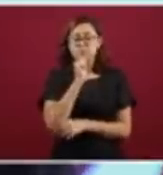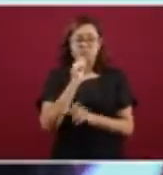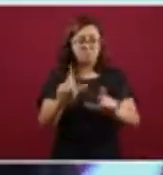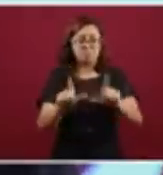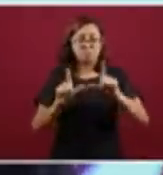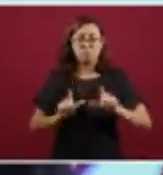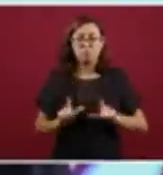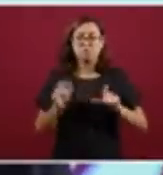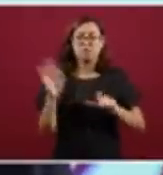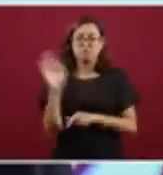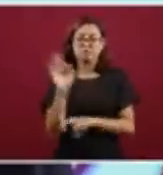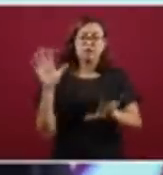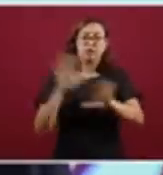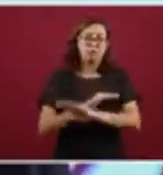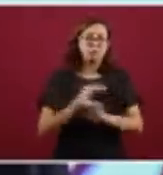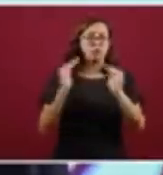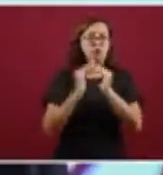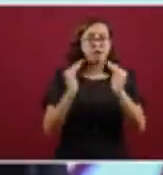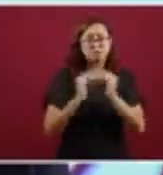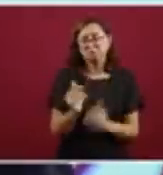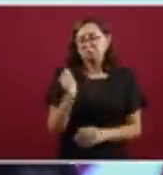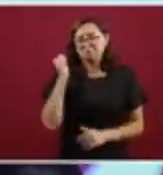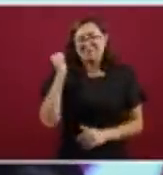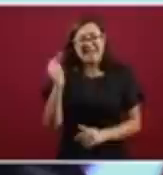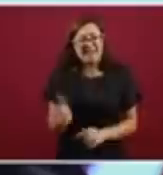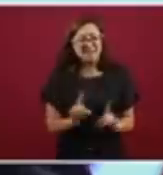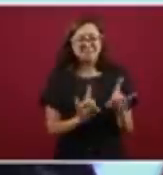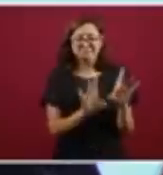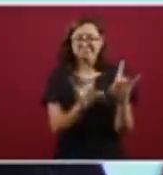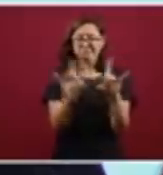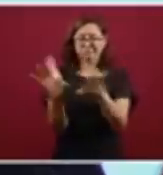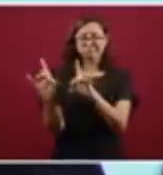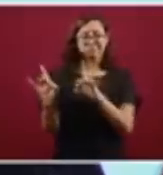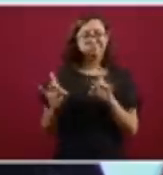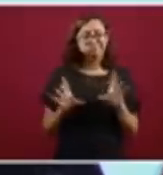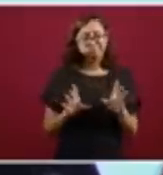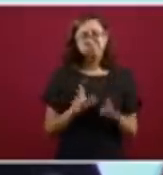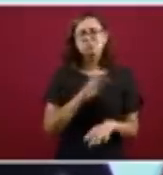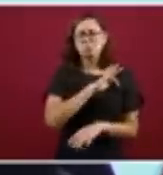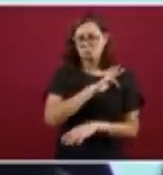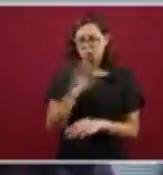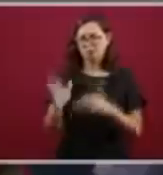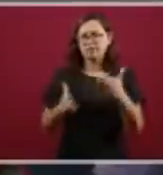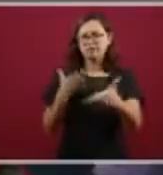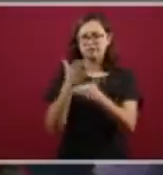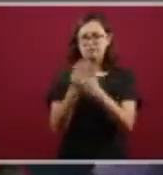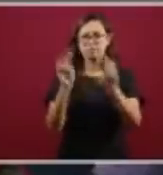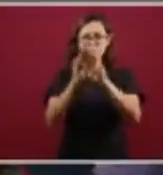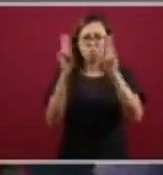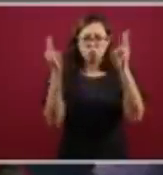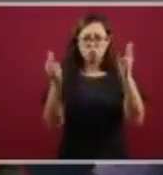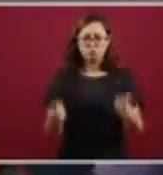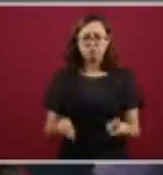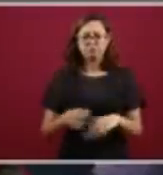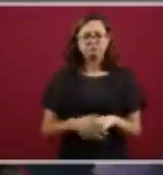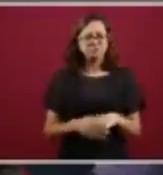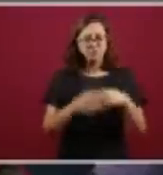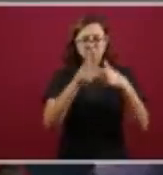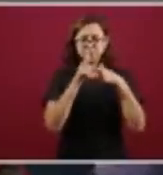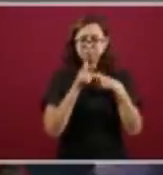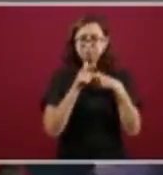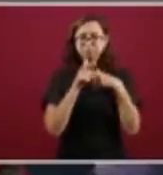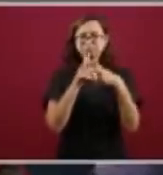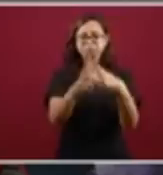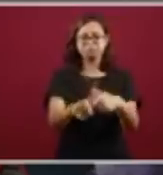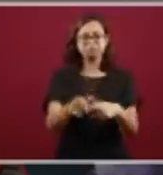se haya cambiado de domicilio o alguna circunstancia de este tipo. Estos módulos van a permanecer